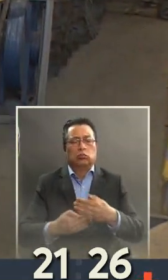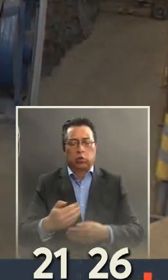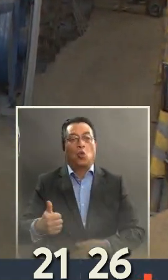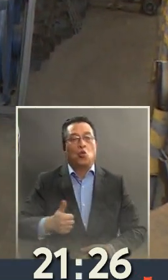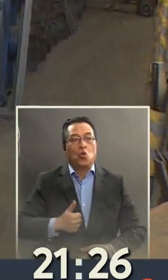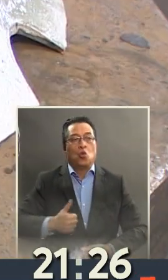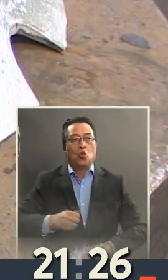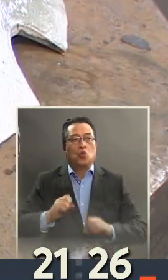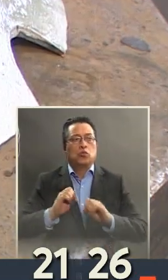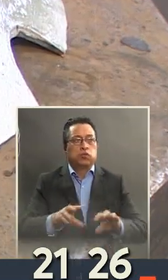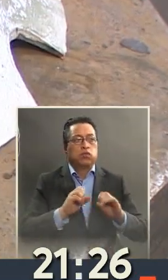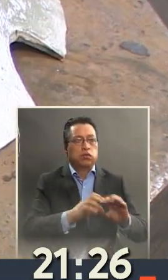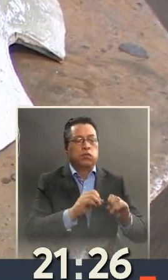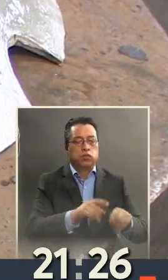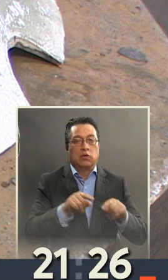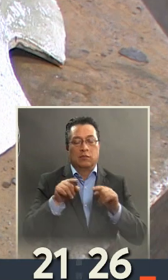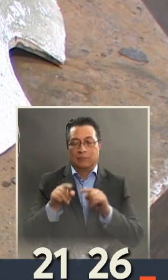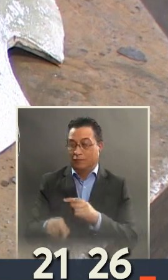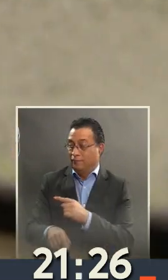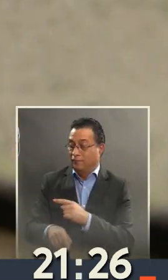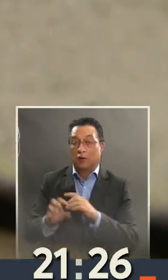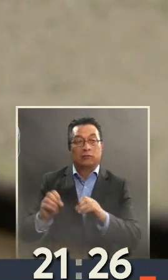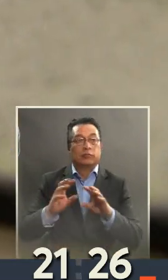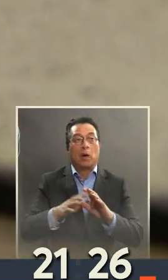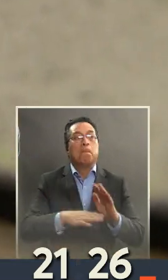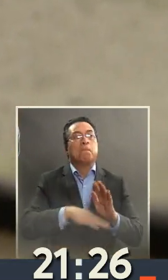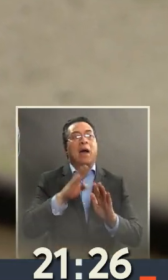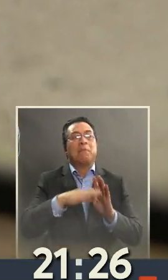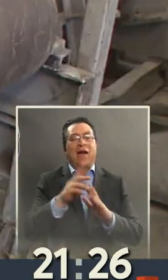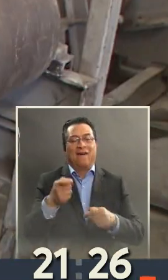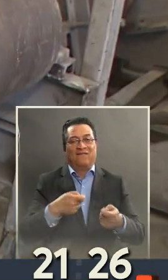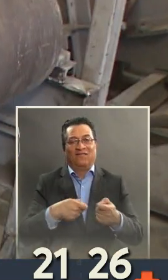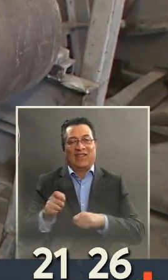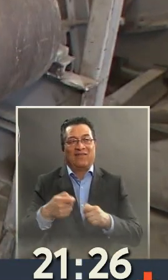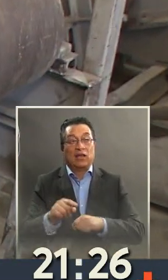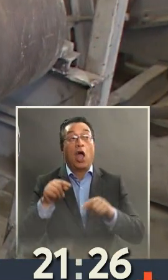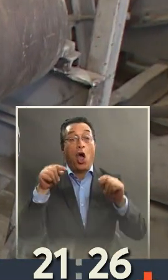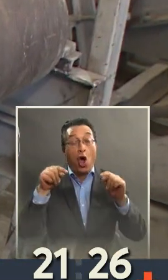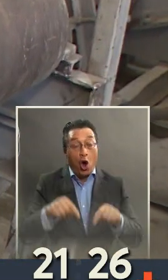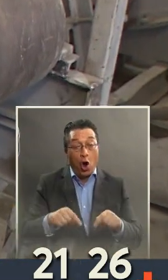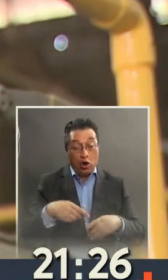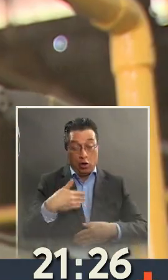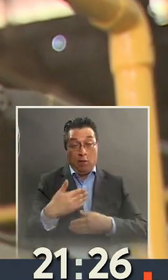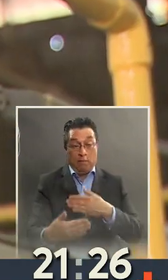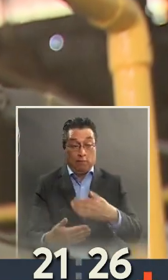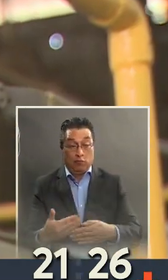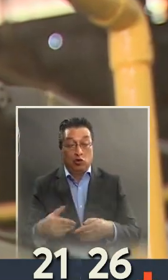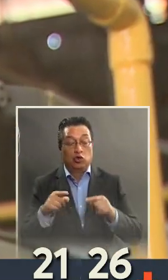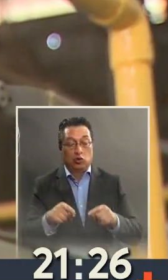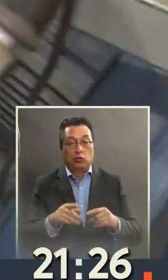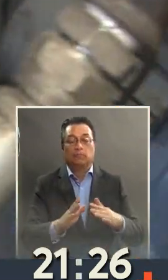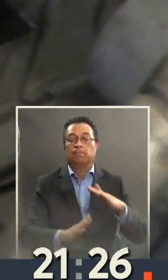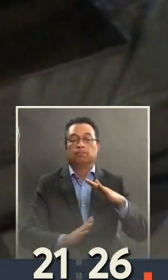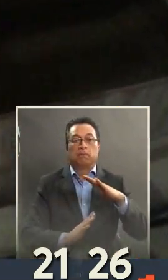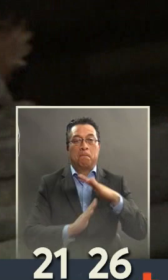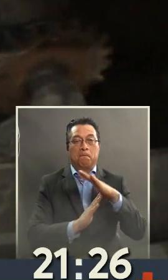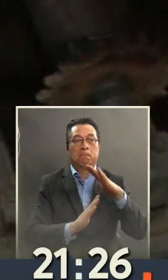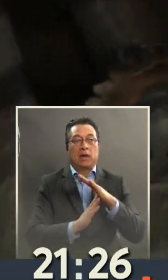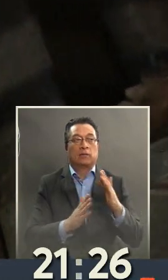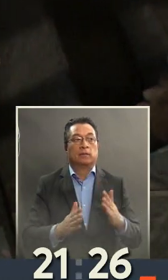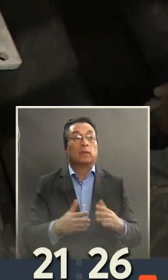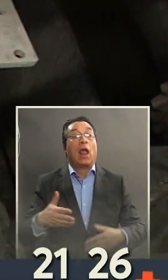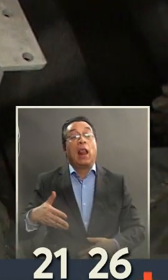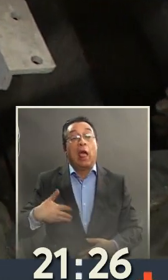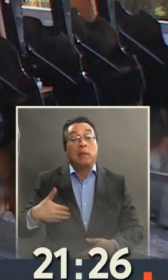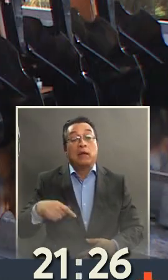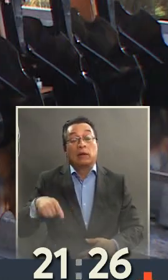Los discos agrícolas son su producto más vendido. Sin embargo, hoy su proceso está totalmente paralizado. Lamentablemente, toda esta